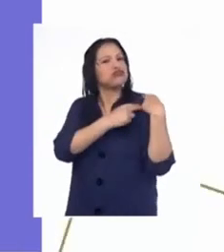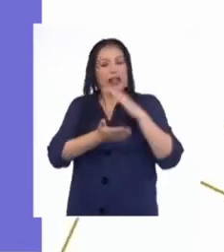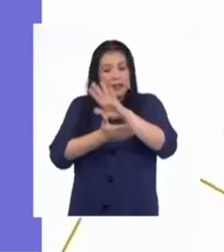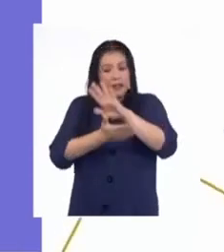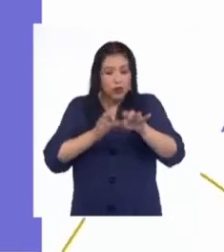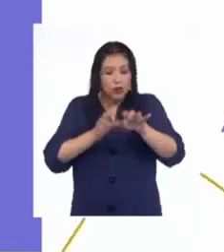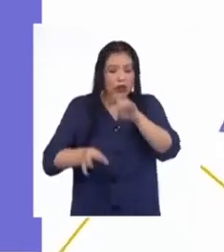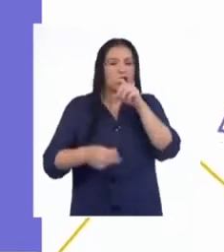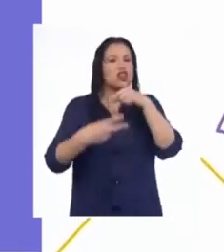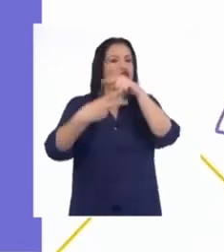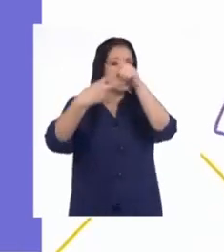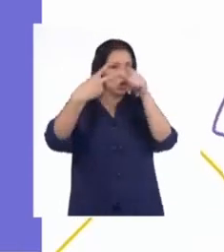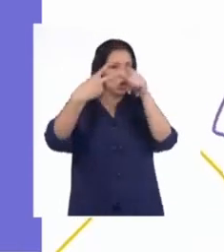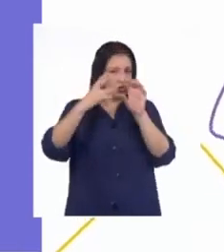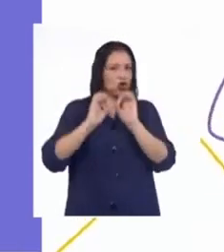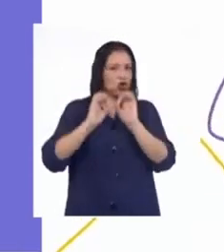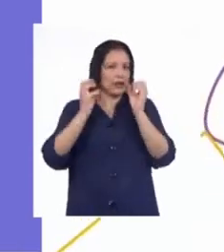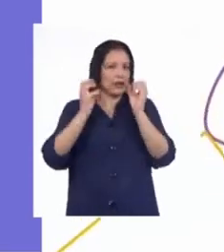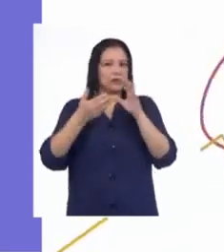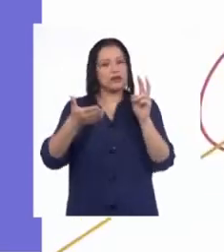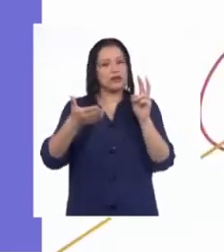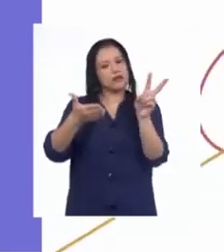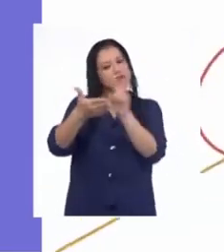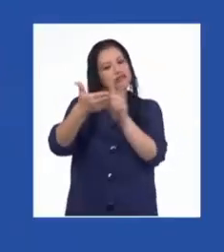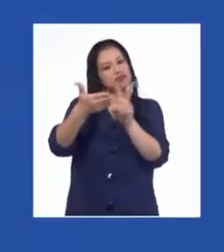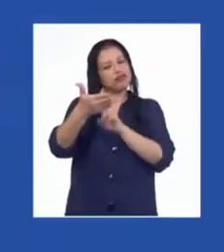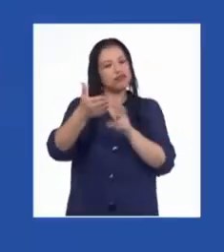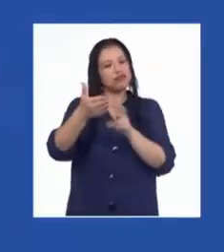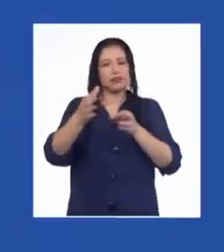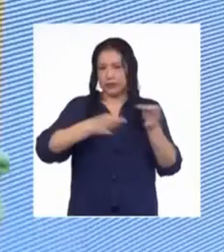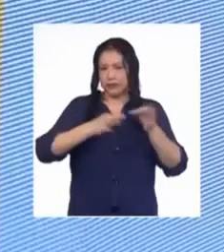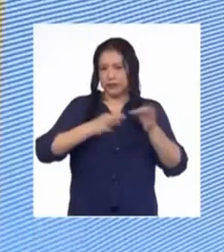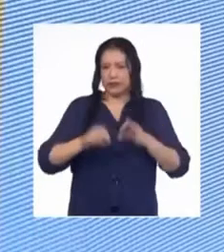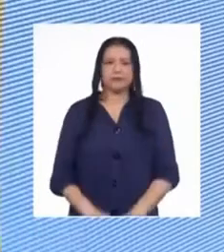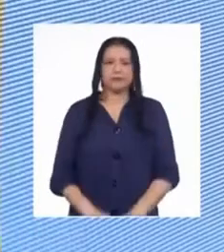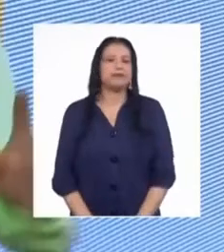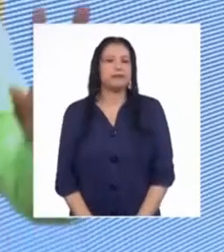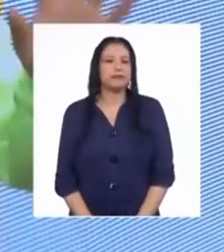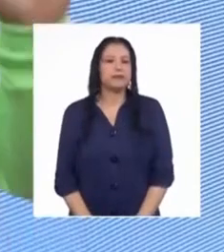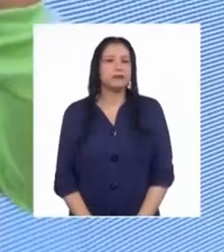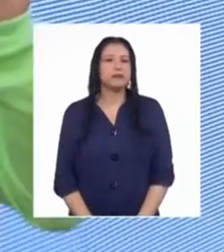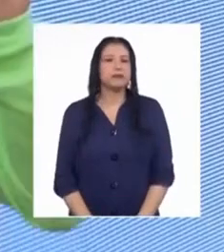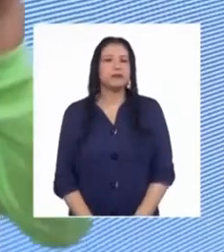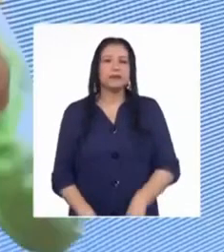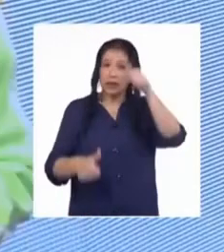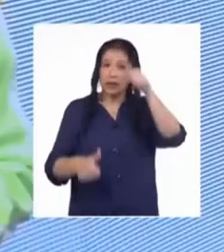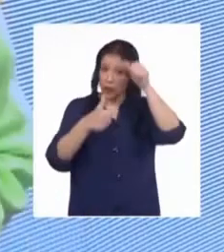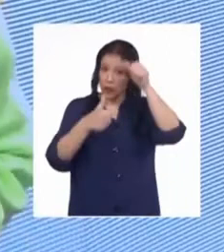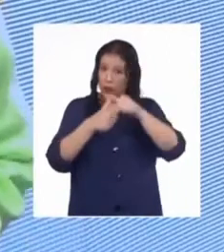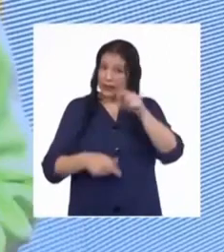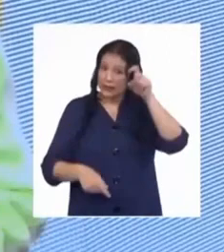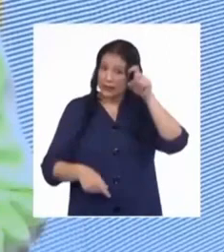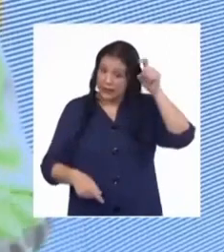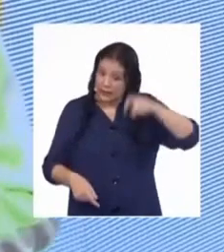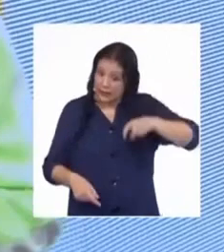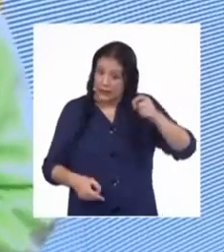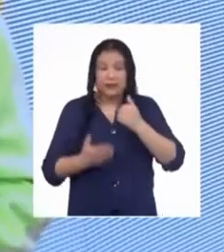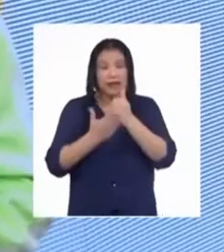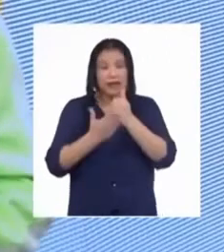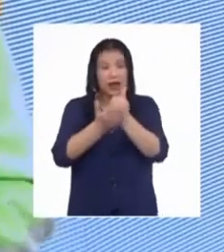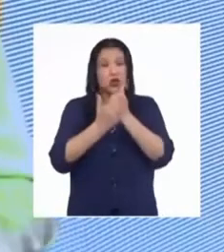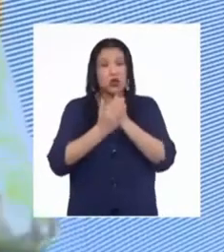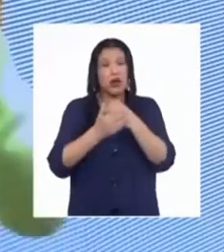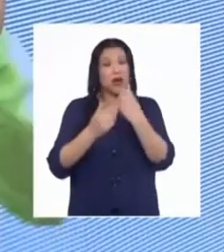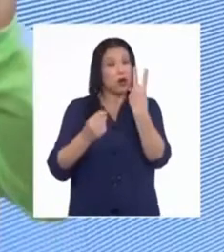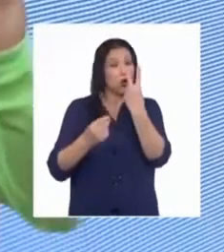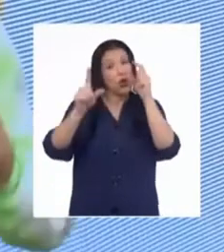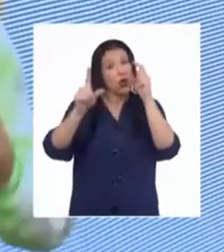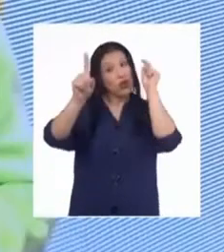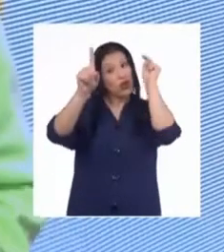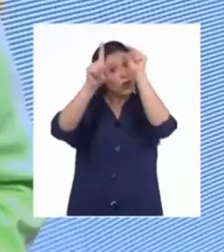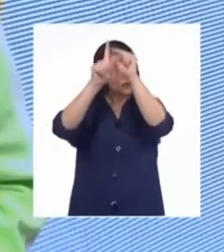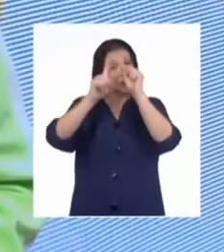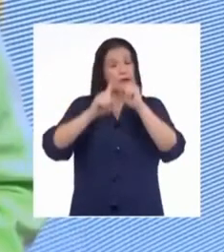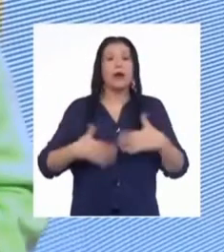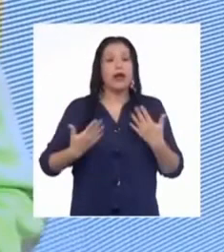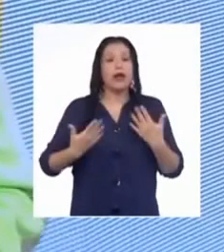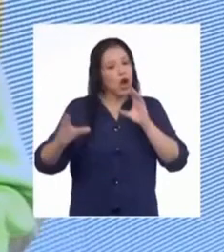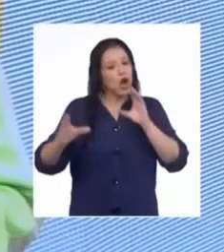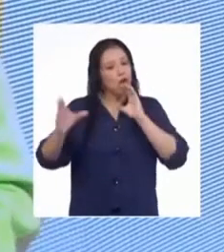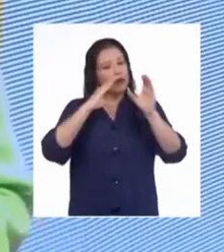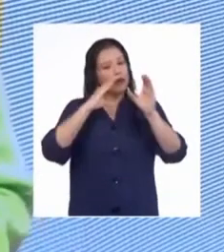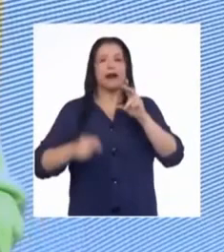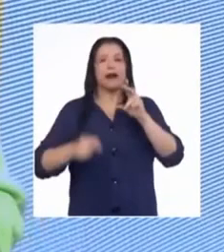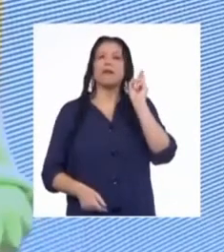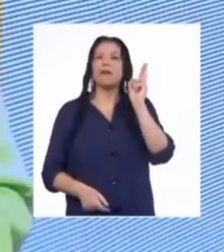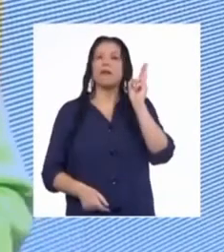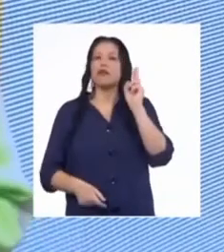2 de ellas en un texto descriptivo. Recuerda que si necesitas ayuda con los retos, puedes comunicarte